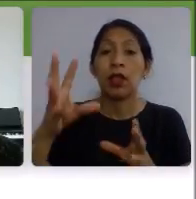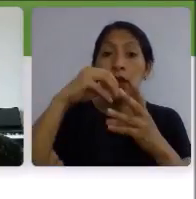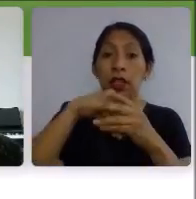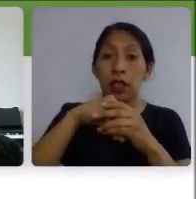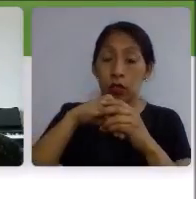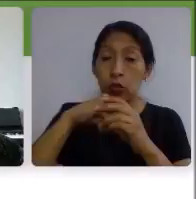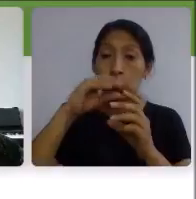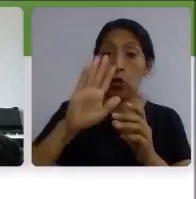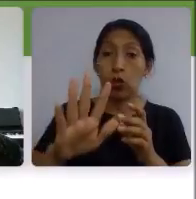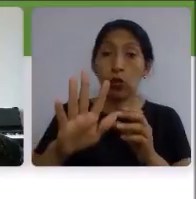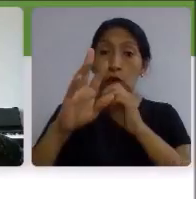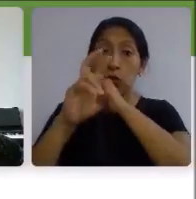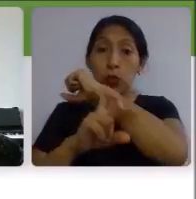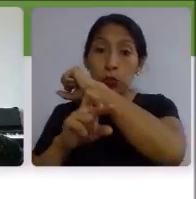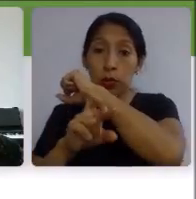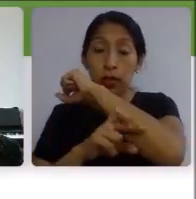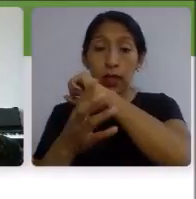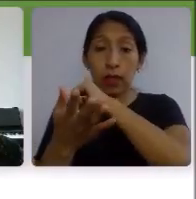región